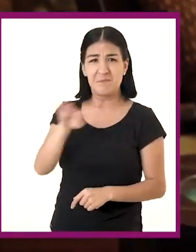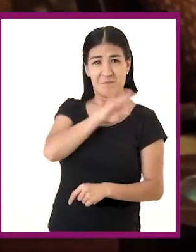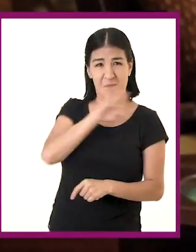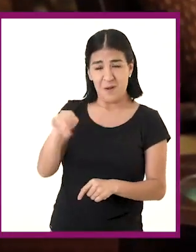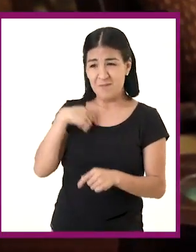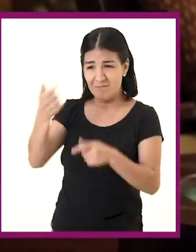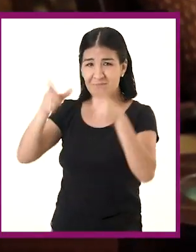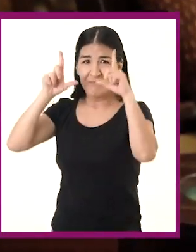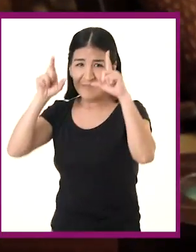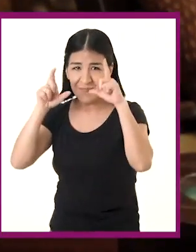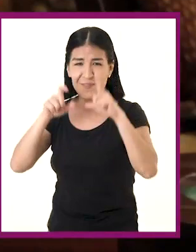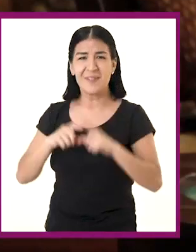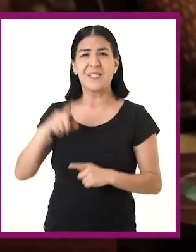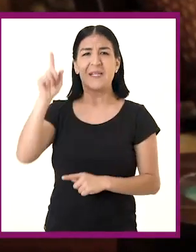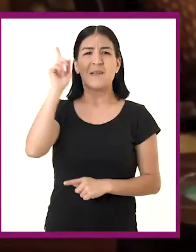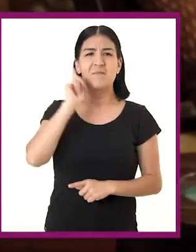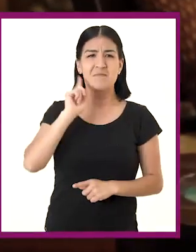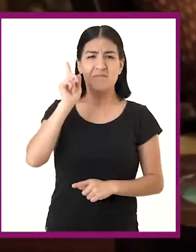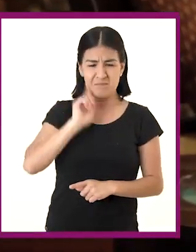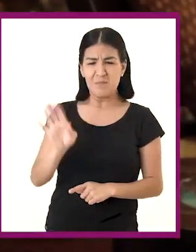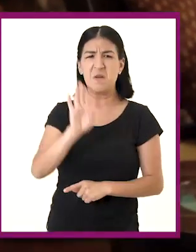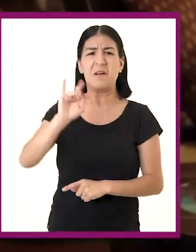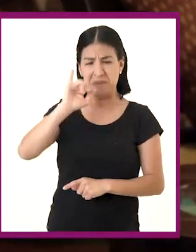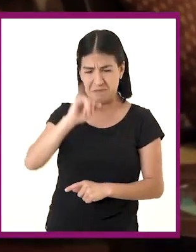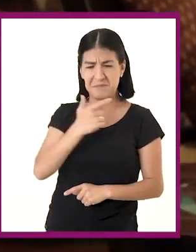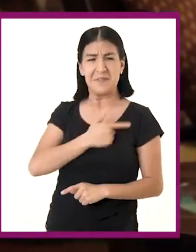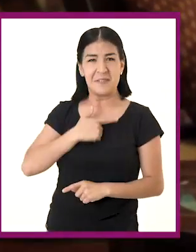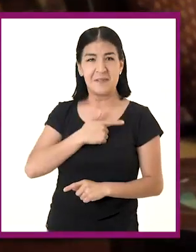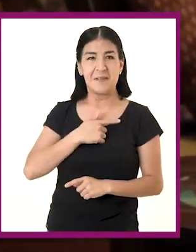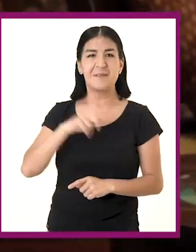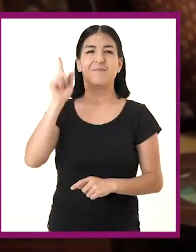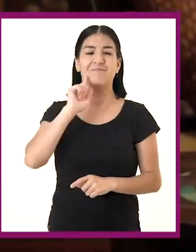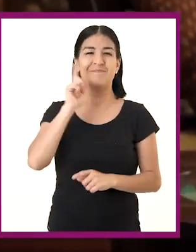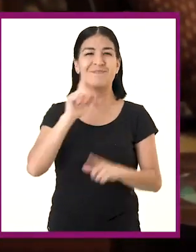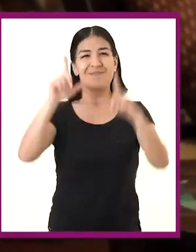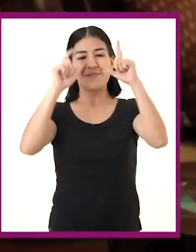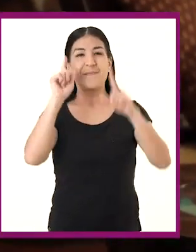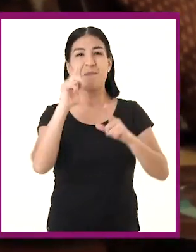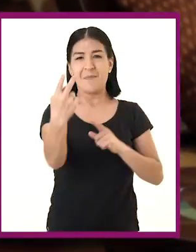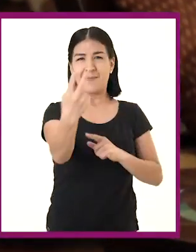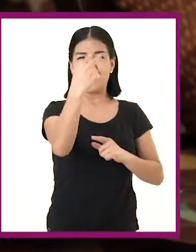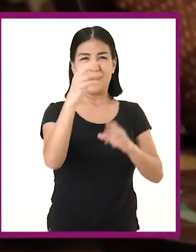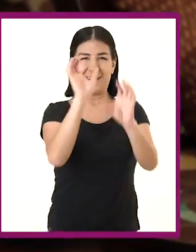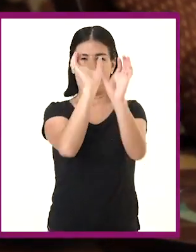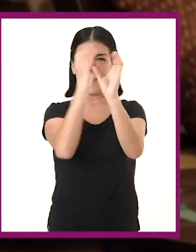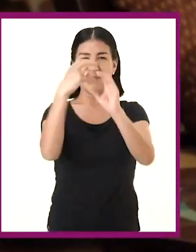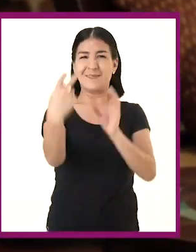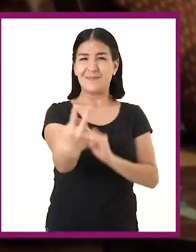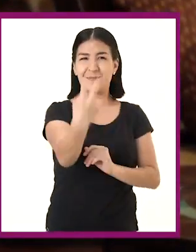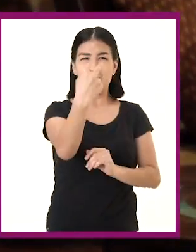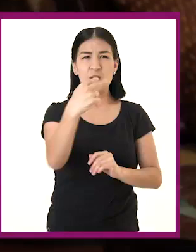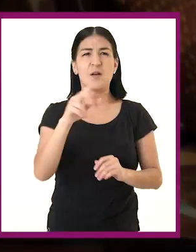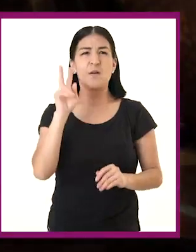tomar un retrato? Y me dijo, sí. Y entonces estaba viendo hacia mi cámara Y de repente como